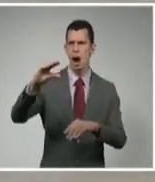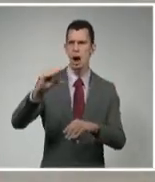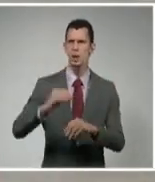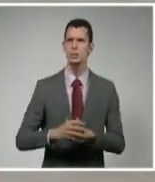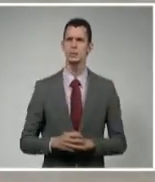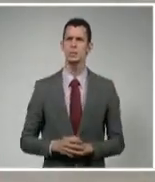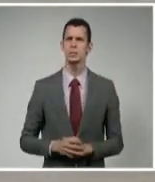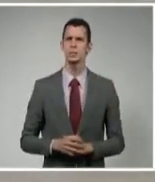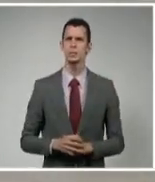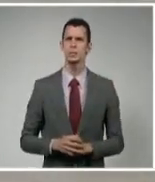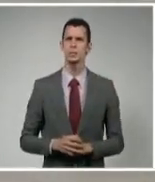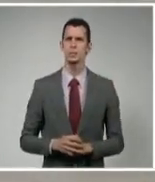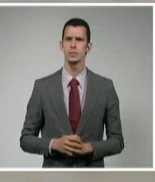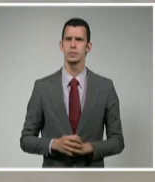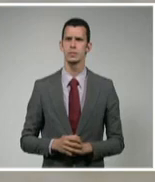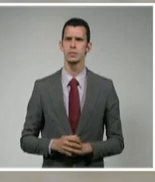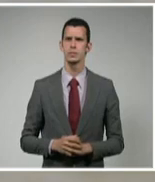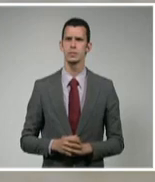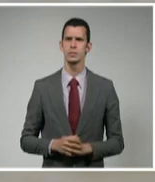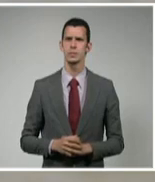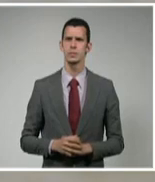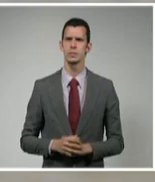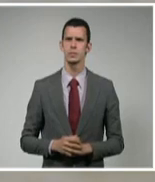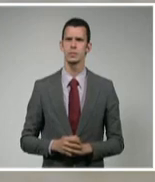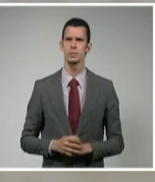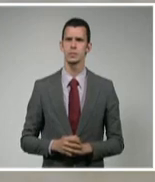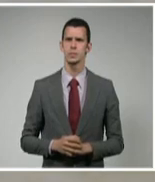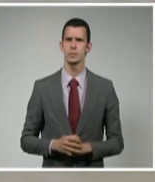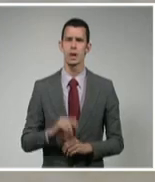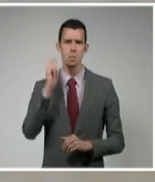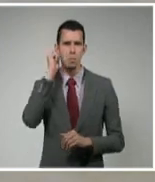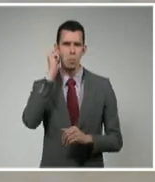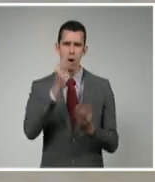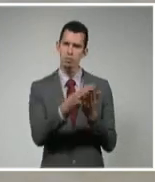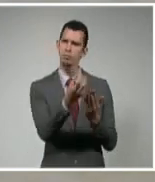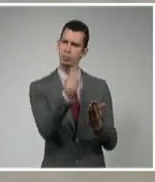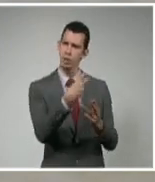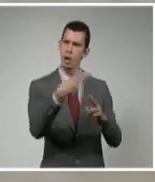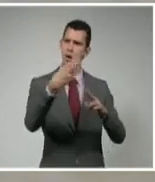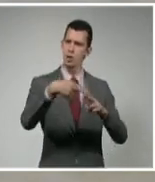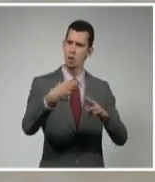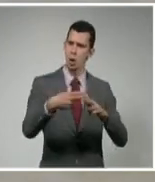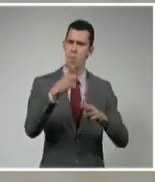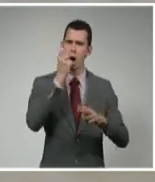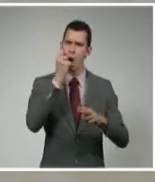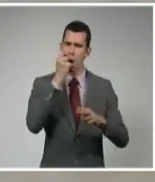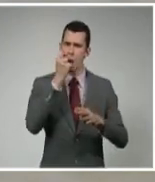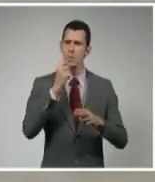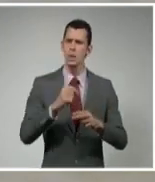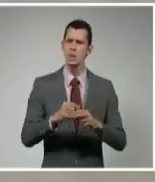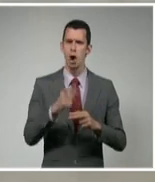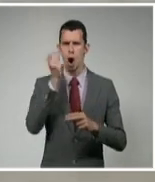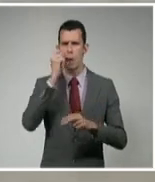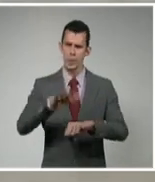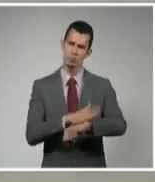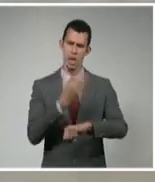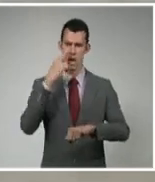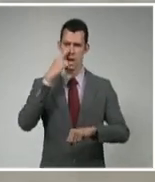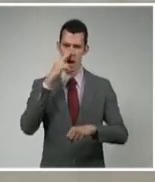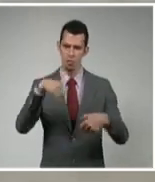la plaza con un hombre para que contactara, un hombre negro, de una motorina negra, para recoger